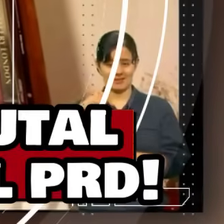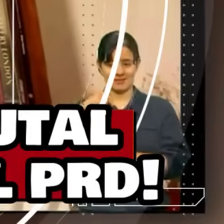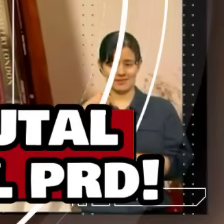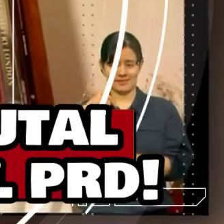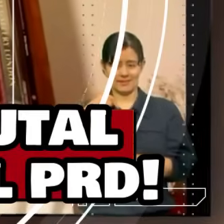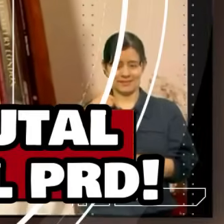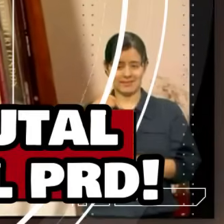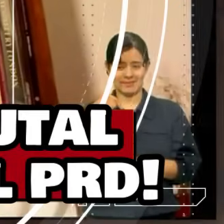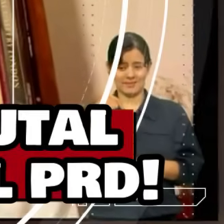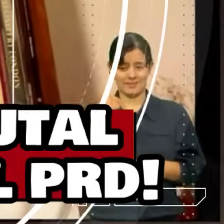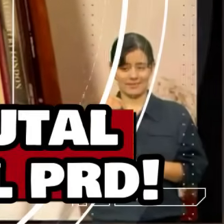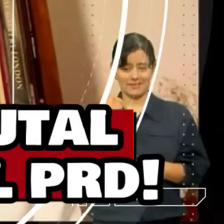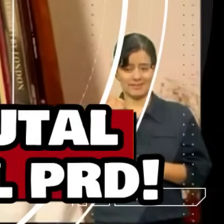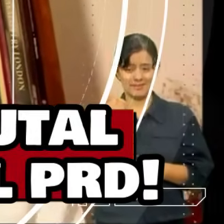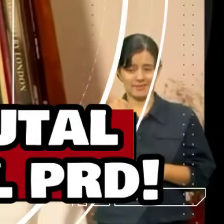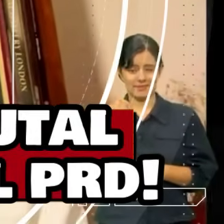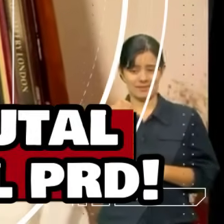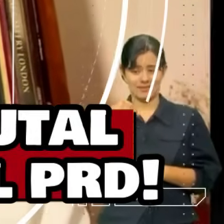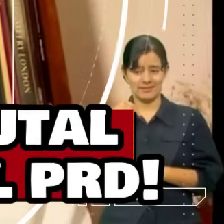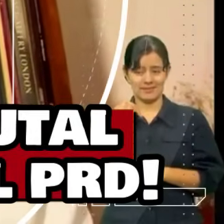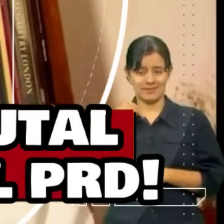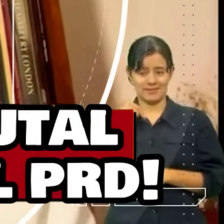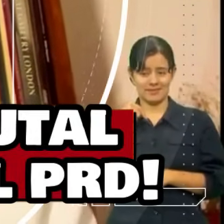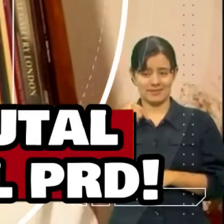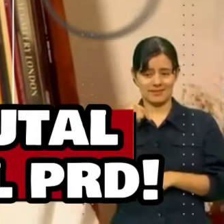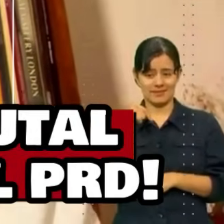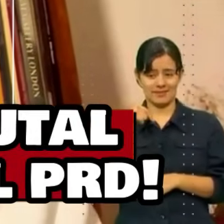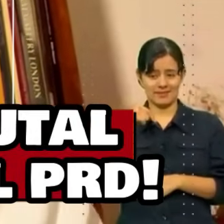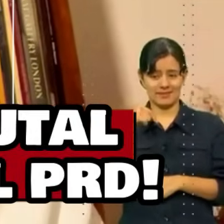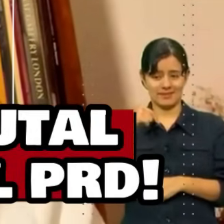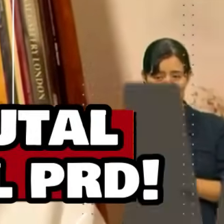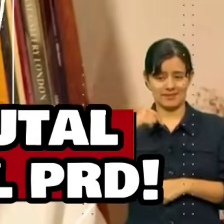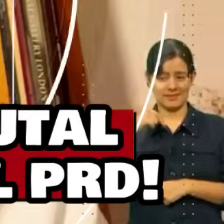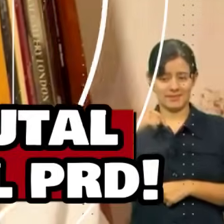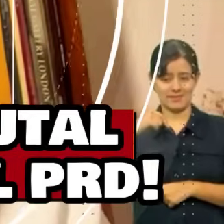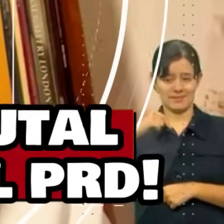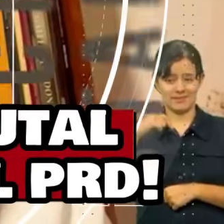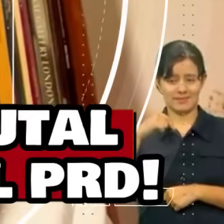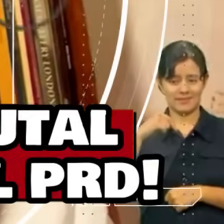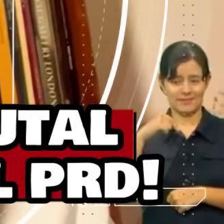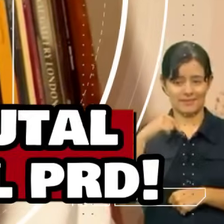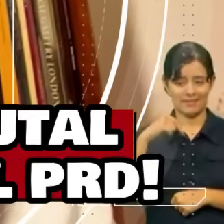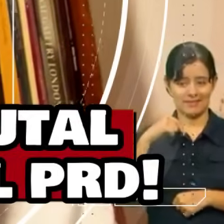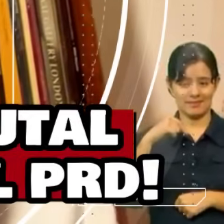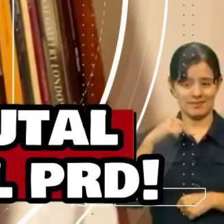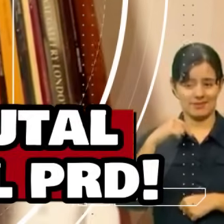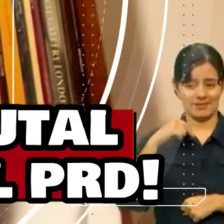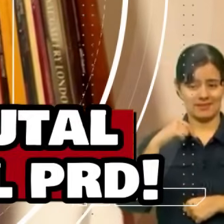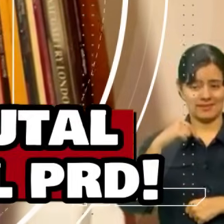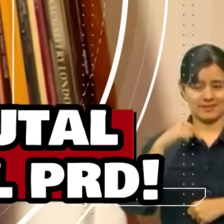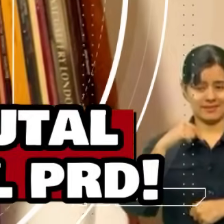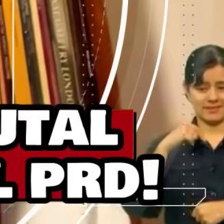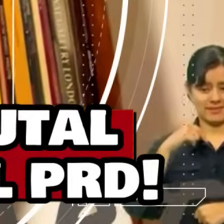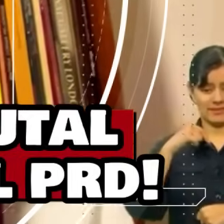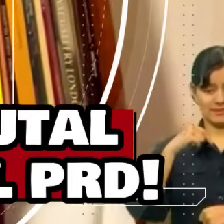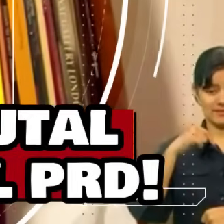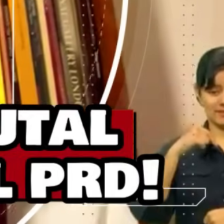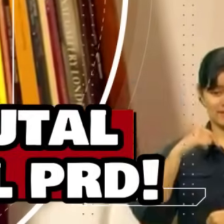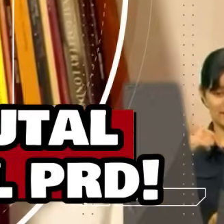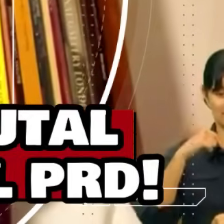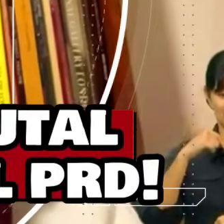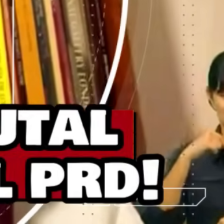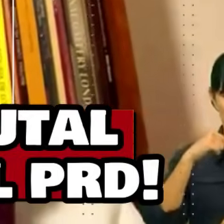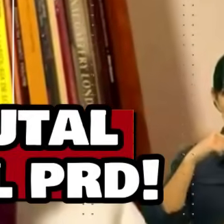INE, diciendo que somos la única izquierda, apoyando al PRIAN en la coalición de Xóchitl Gálvez. El PRD tenía una condición de